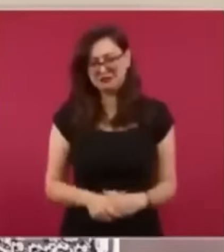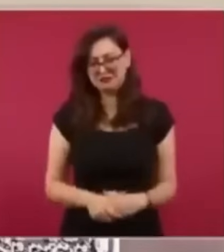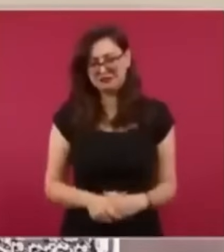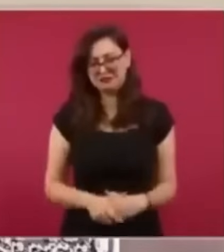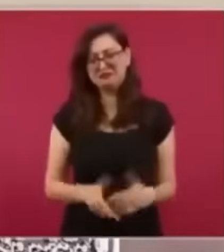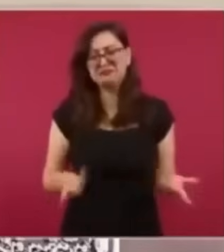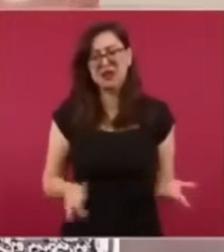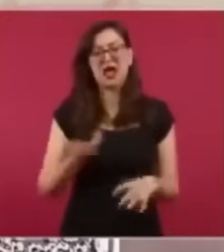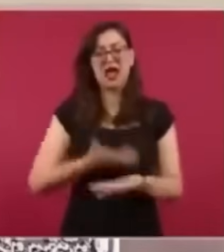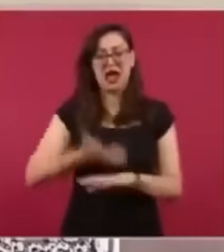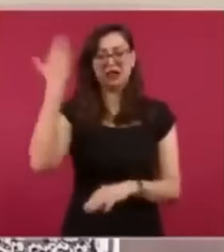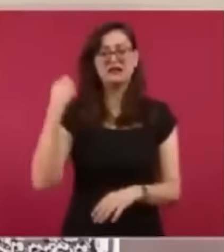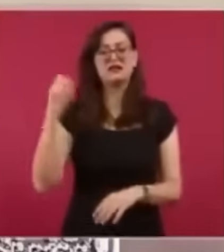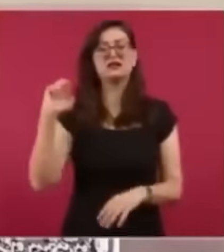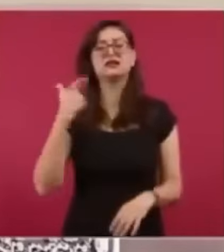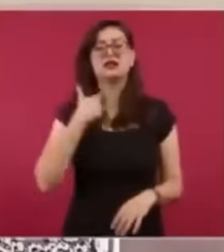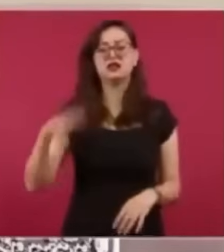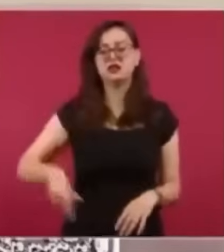del gobierno anterior